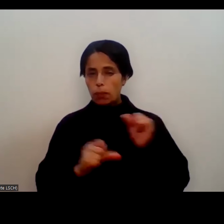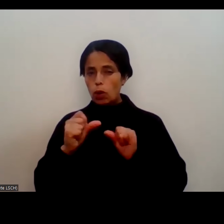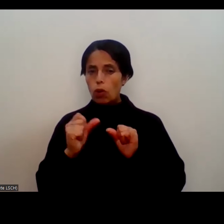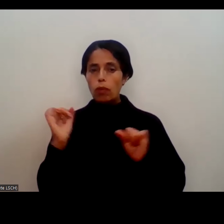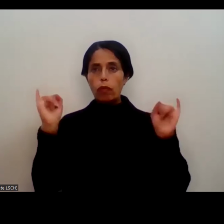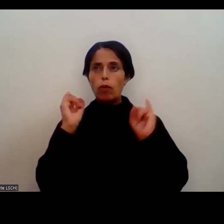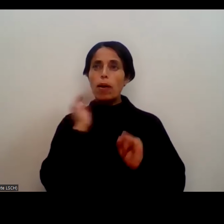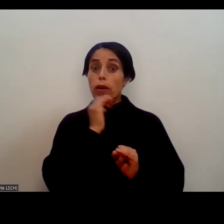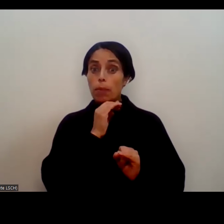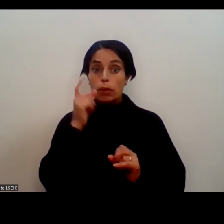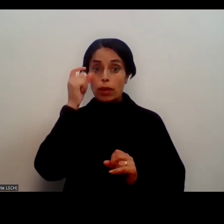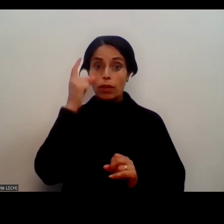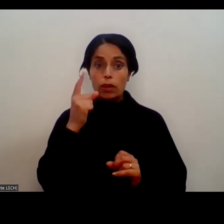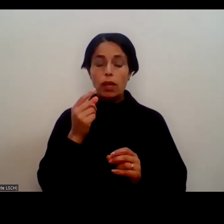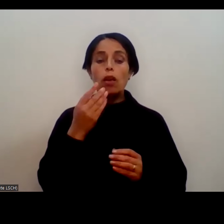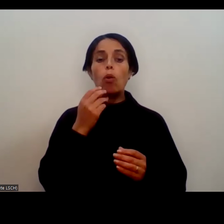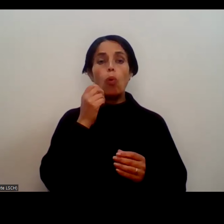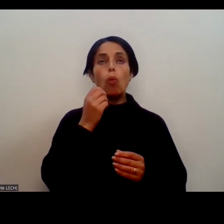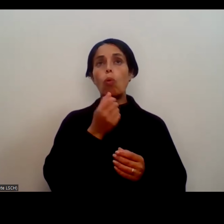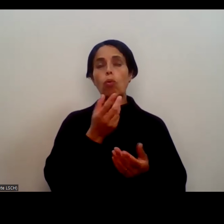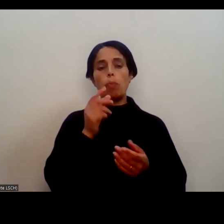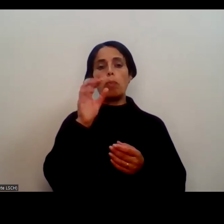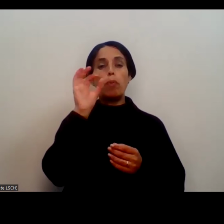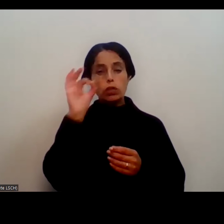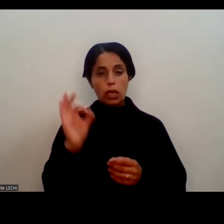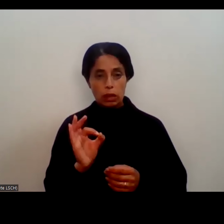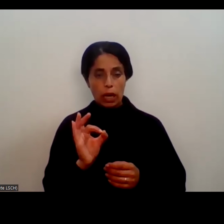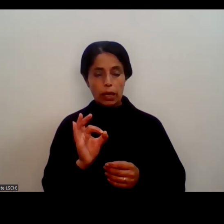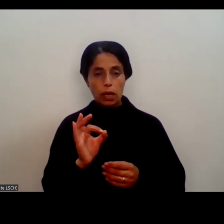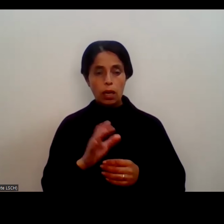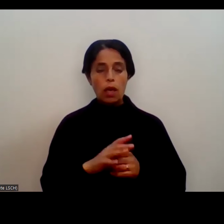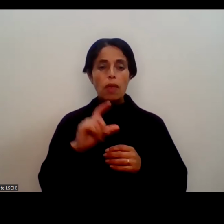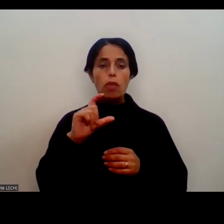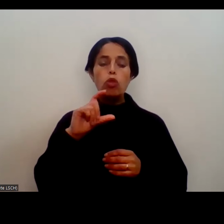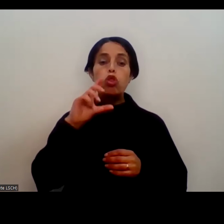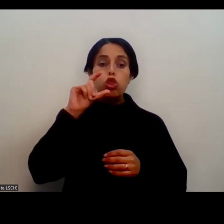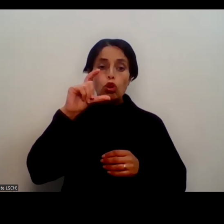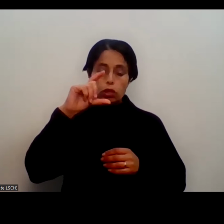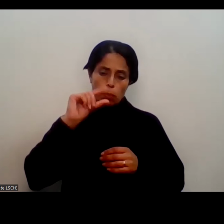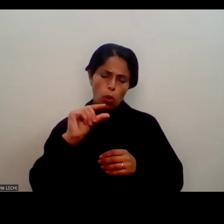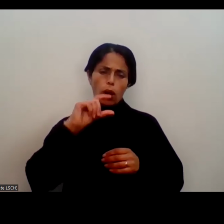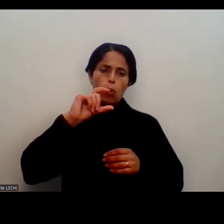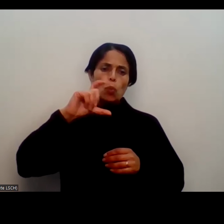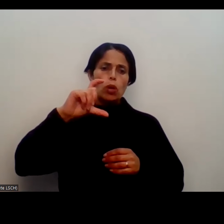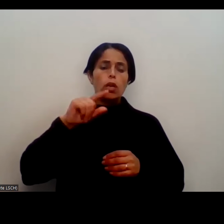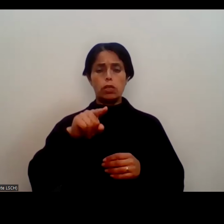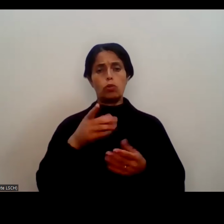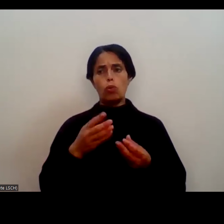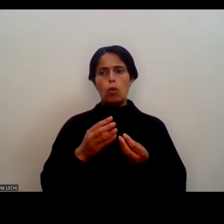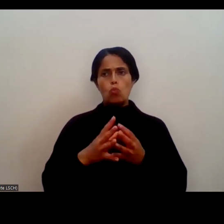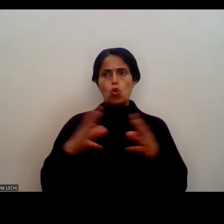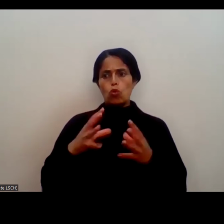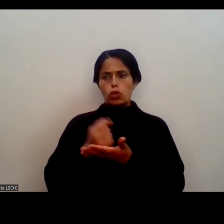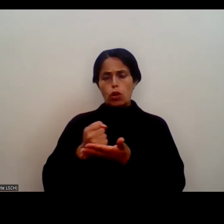y además entender en qué dosificación. Ojo, porque si se te pasaba la mano, o sea,